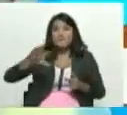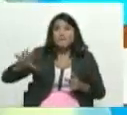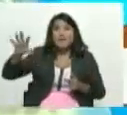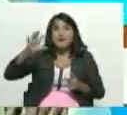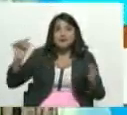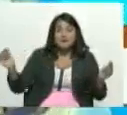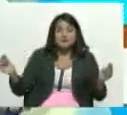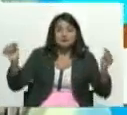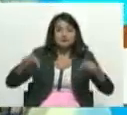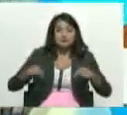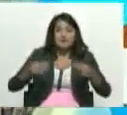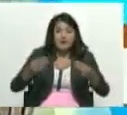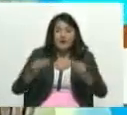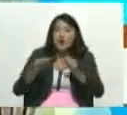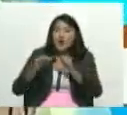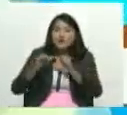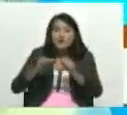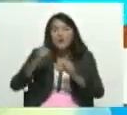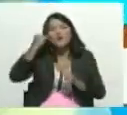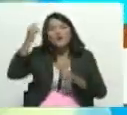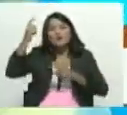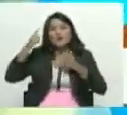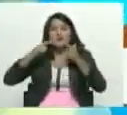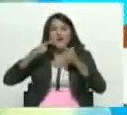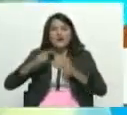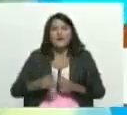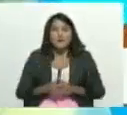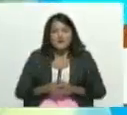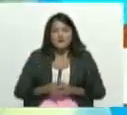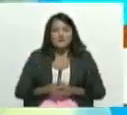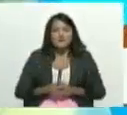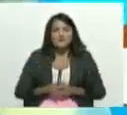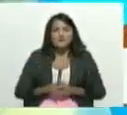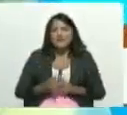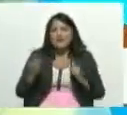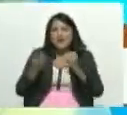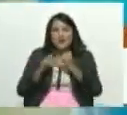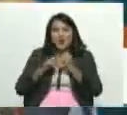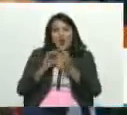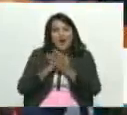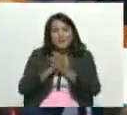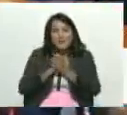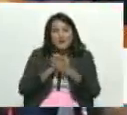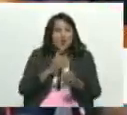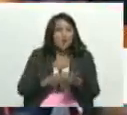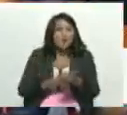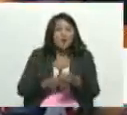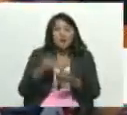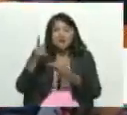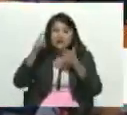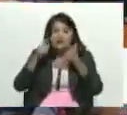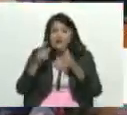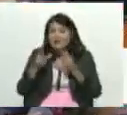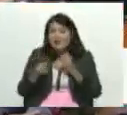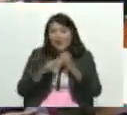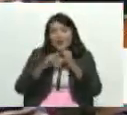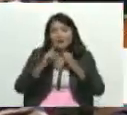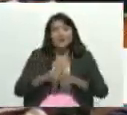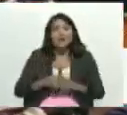vinimos a renovar nuestra fe también vinimos a encontrarnos como hermanas y hermanos en Chávez Y vinimos a ratificar